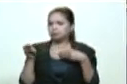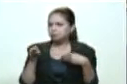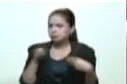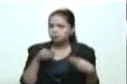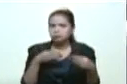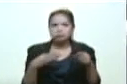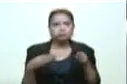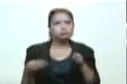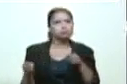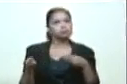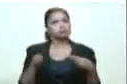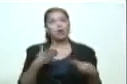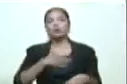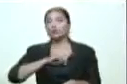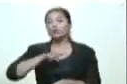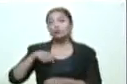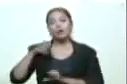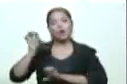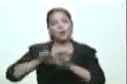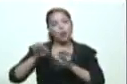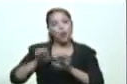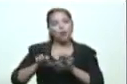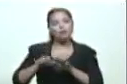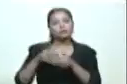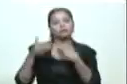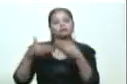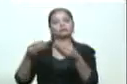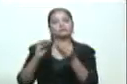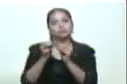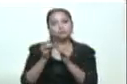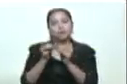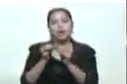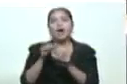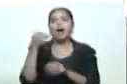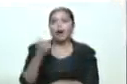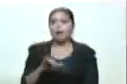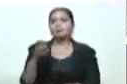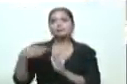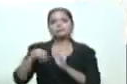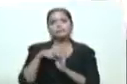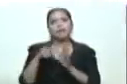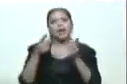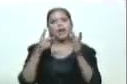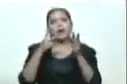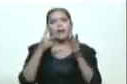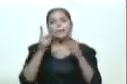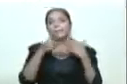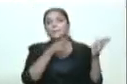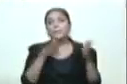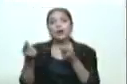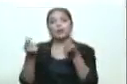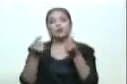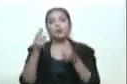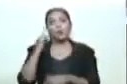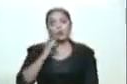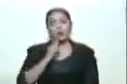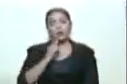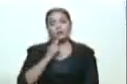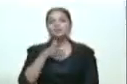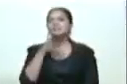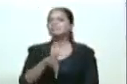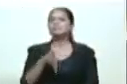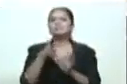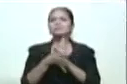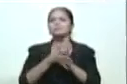vamos nosotros evaluando, corrigiendo. Ahí tenemos, insisto, la agenda económica bolivariana. ¿Qué es la